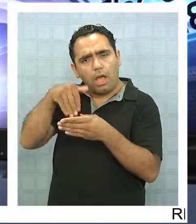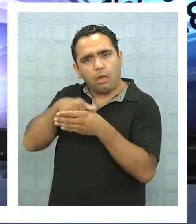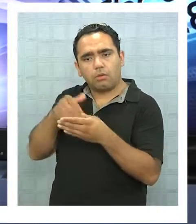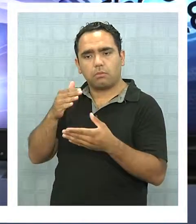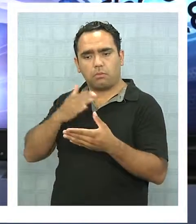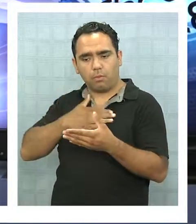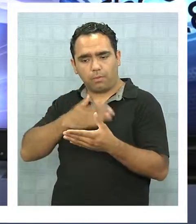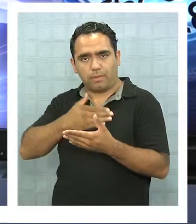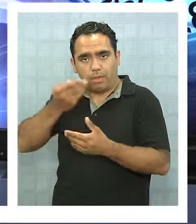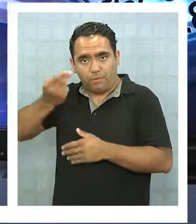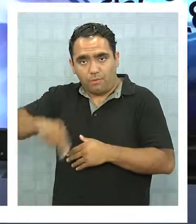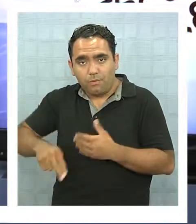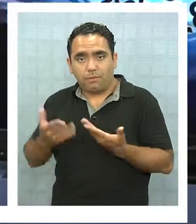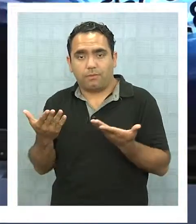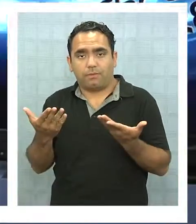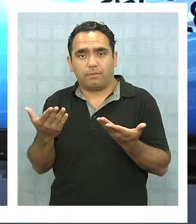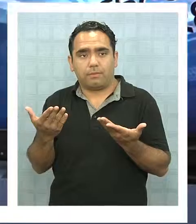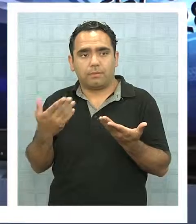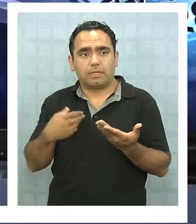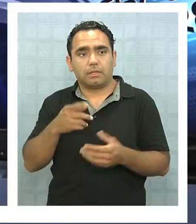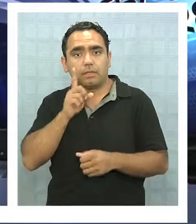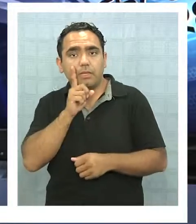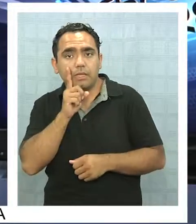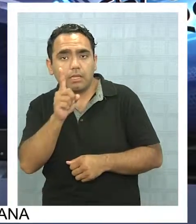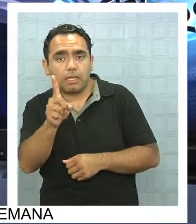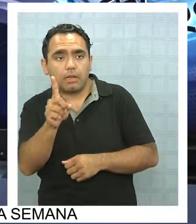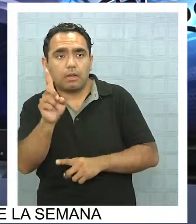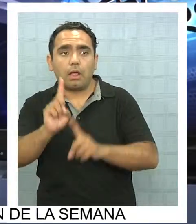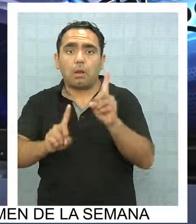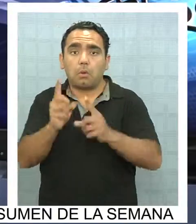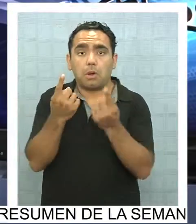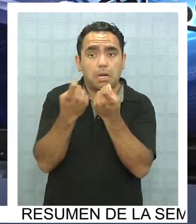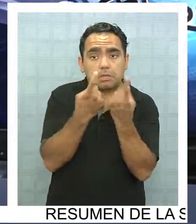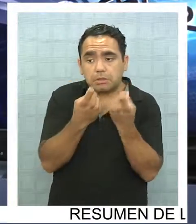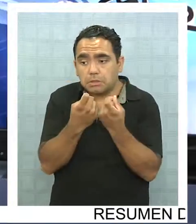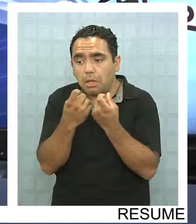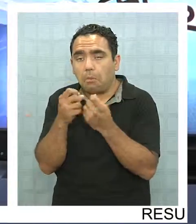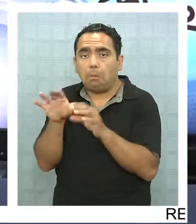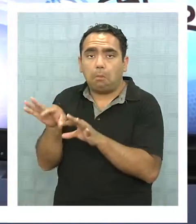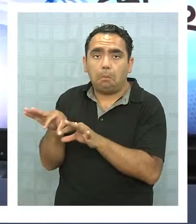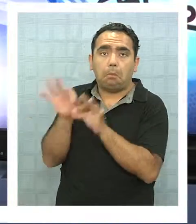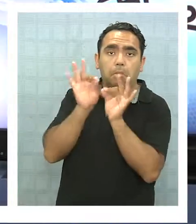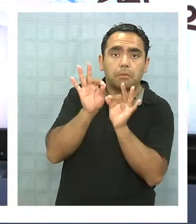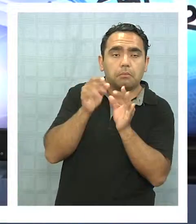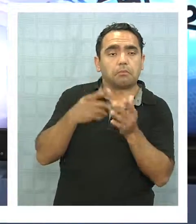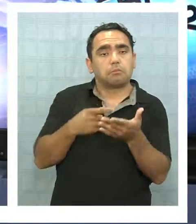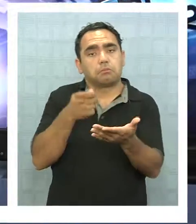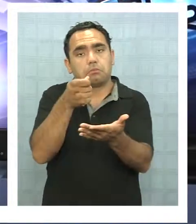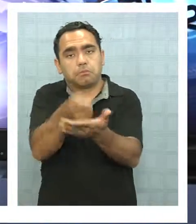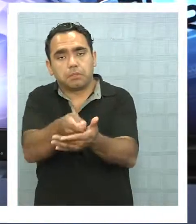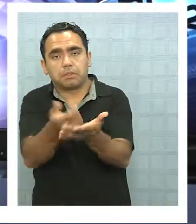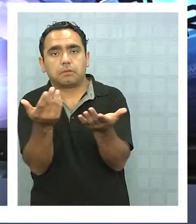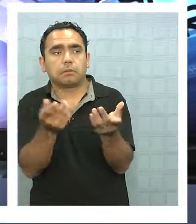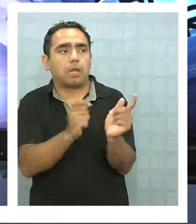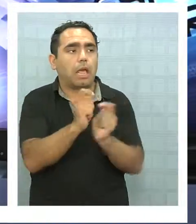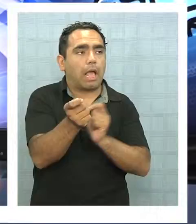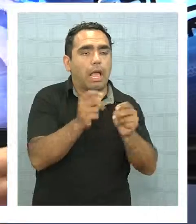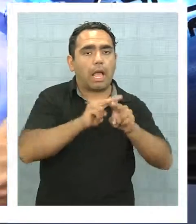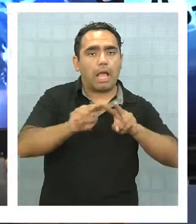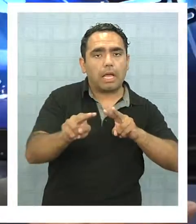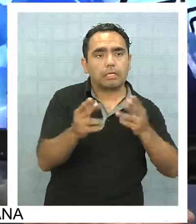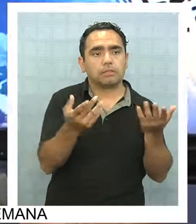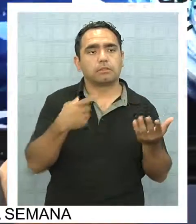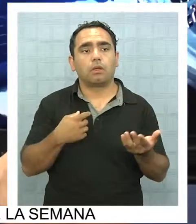de propiedad de uno y si tiene alguna necesidad lo retira. Todos tenemos un pequeño ahorro, qué sé yo, y a su vez el banco